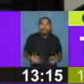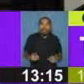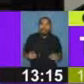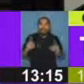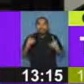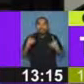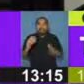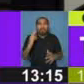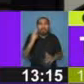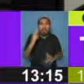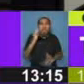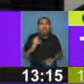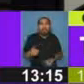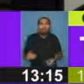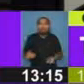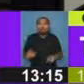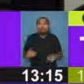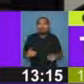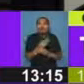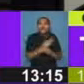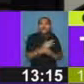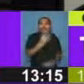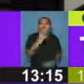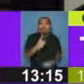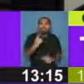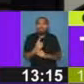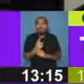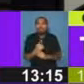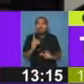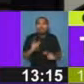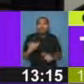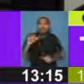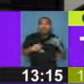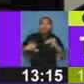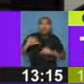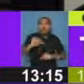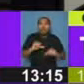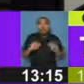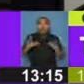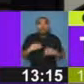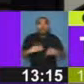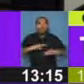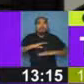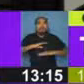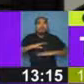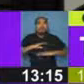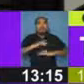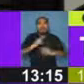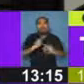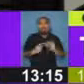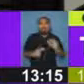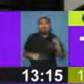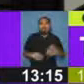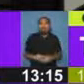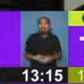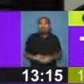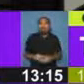primaria educación física biología profesorado de Educación Primaria con entorno